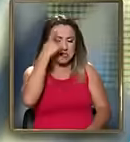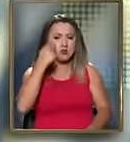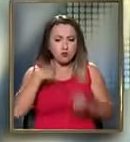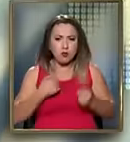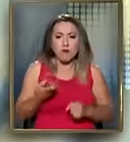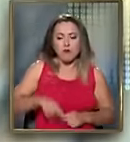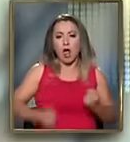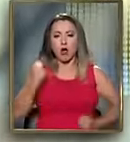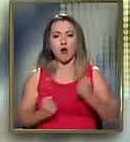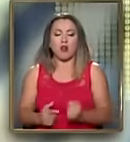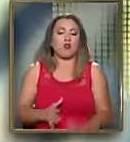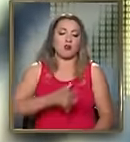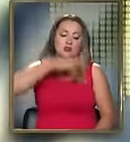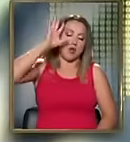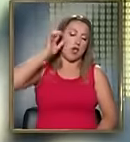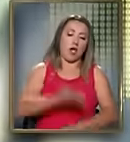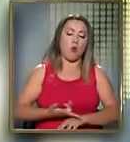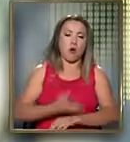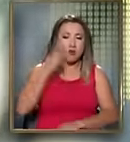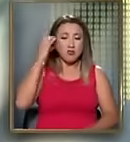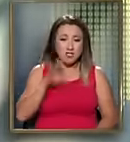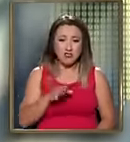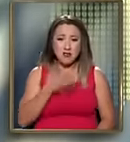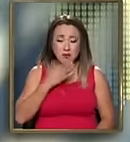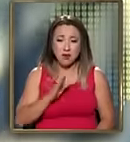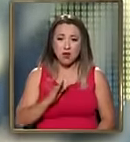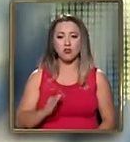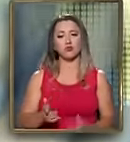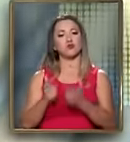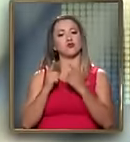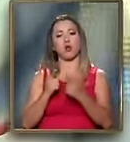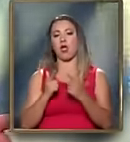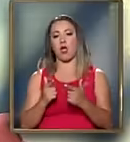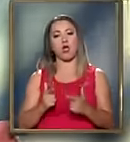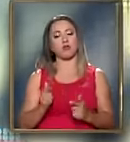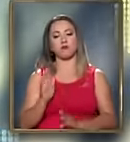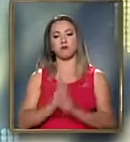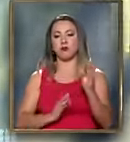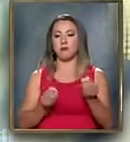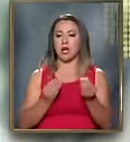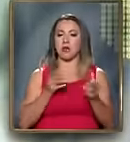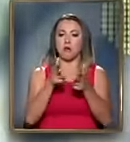pueda volver a correr? Le dijo, no sé, weón, pero ¿sabéis cómo te va a mejorar la suerte, weón? ¿Para qué lo agarra, weón?